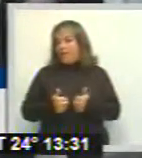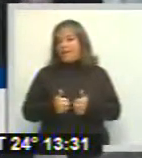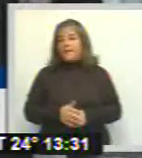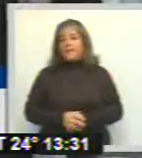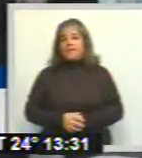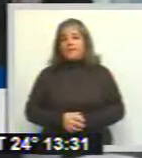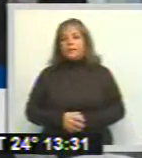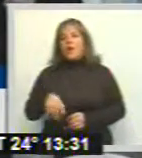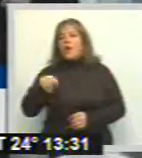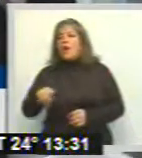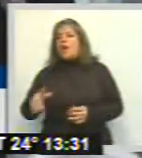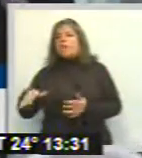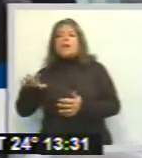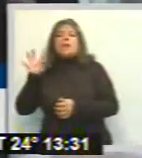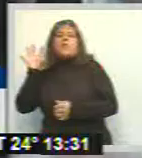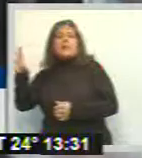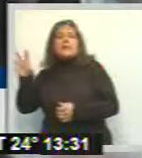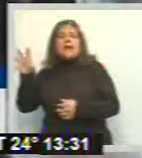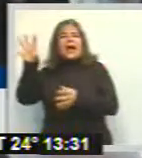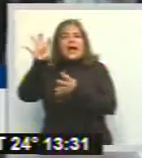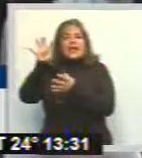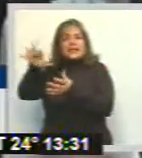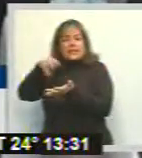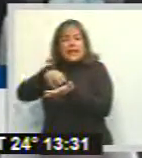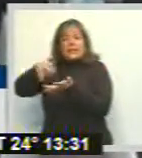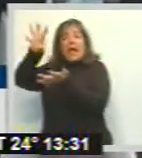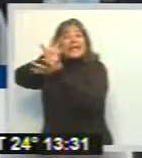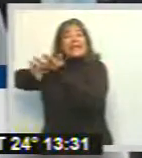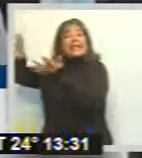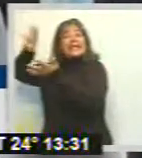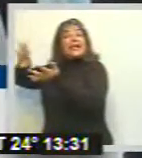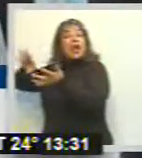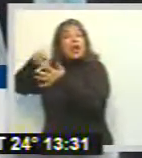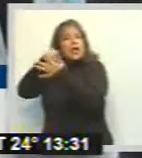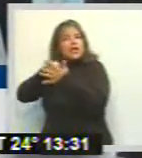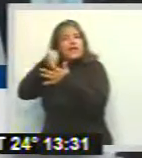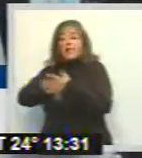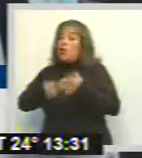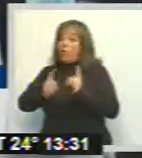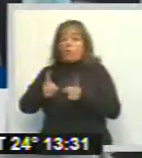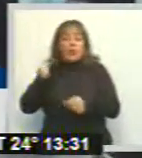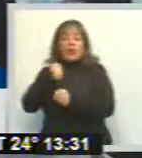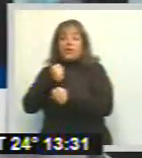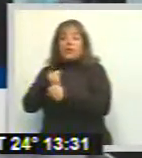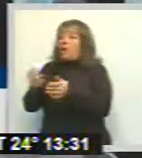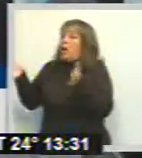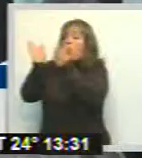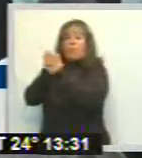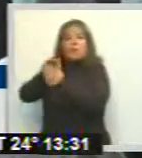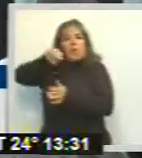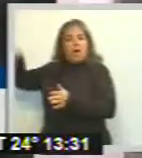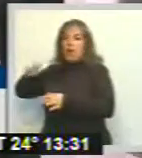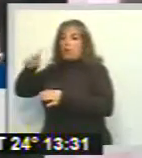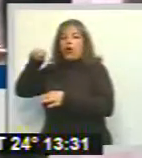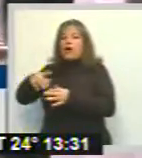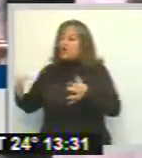órbita provincial? En el interior de la provincia, ¿cuál es el desafío? Lo mismo, el interior tenemos que trabajar conjuntamente, no descuidar nada. Esto abarca